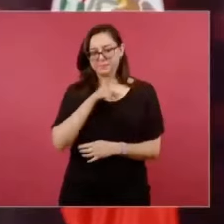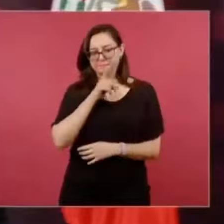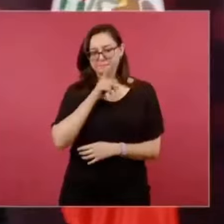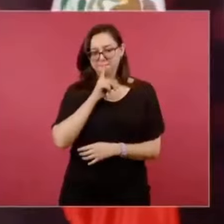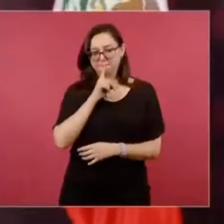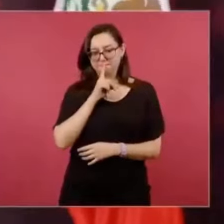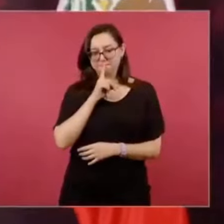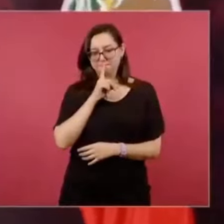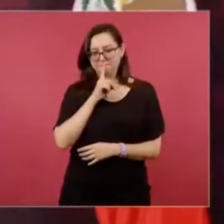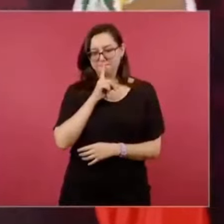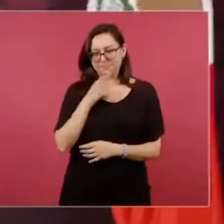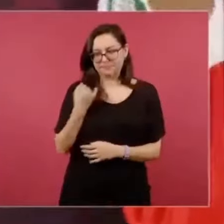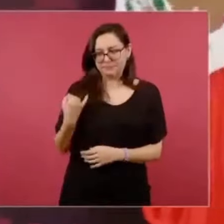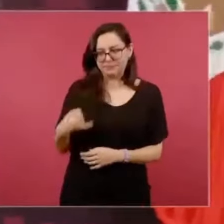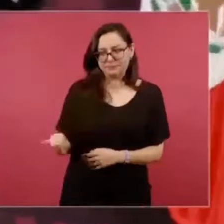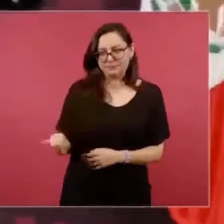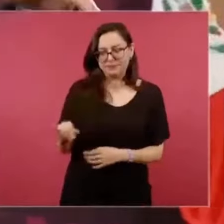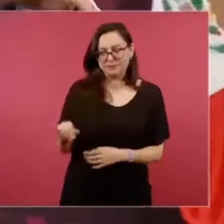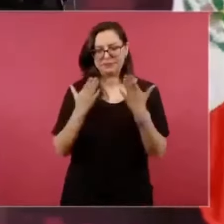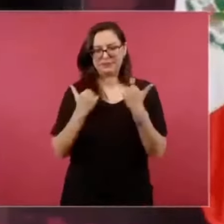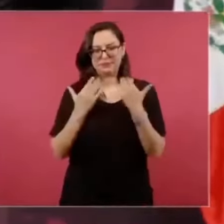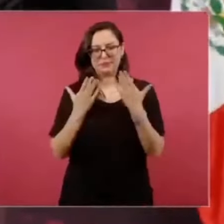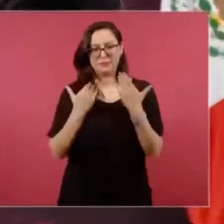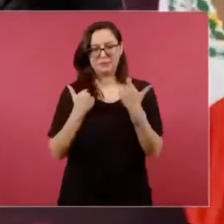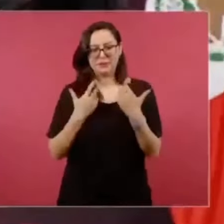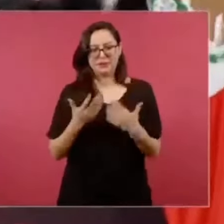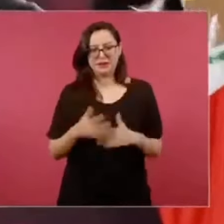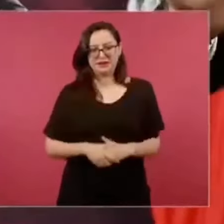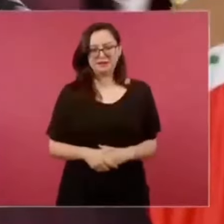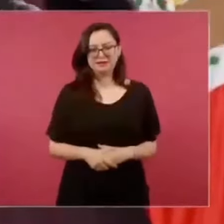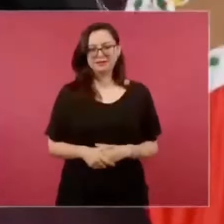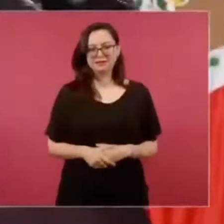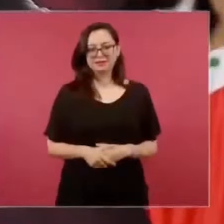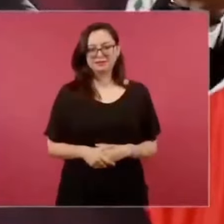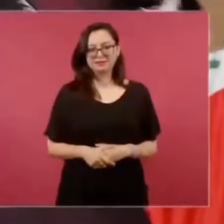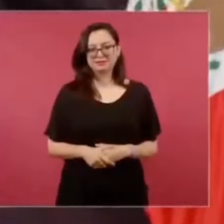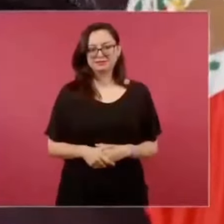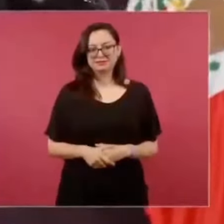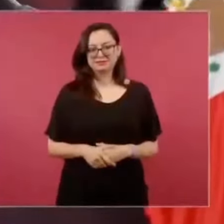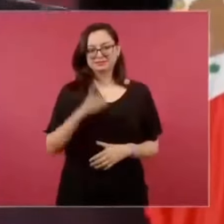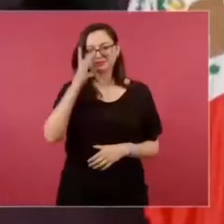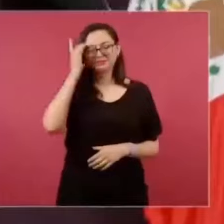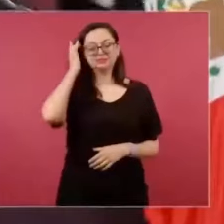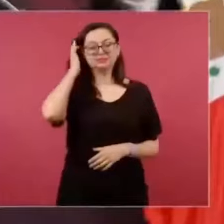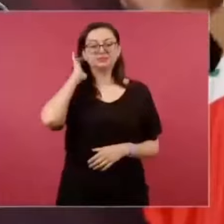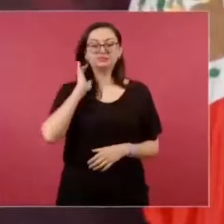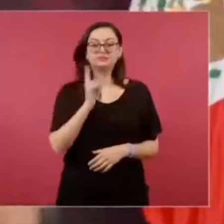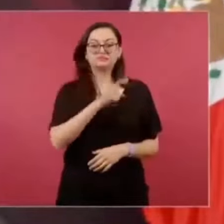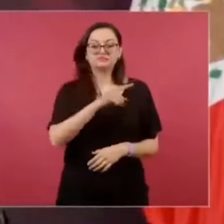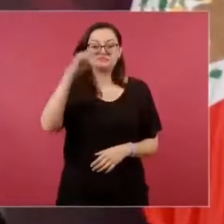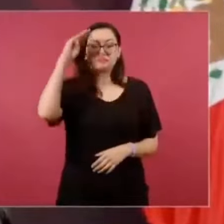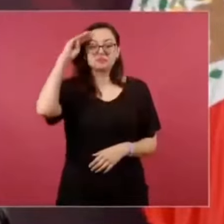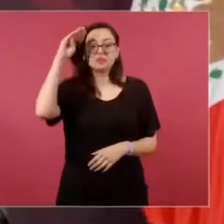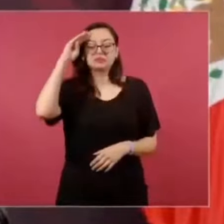A encontrarse con un México, ¿sí?, dominado por la violencia.